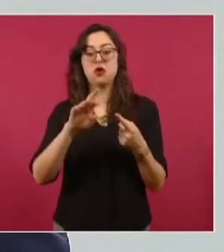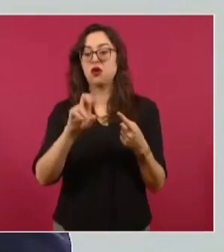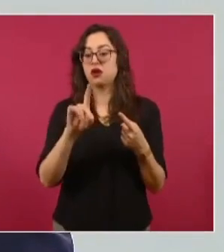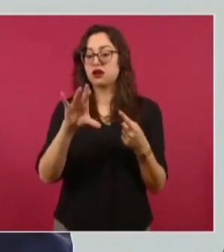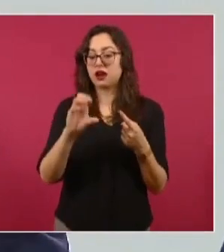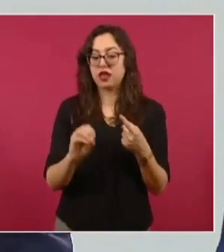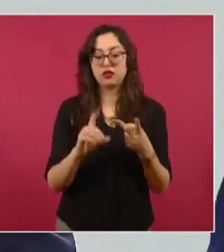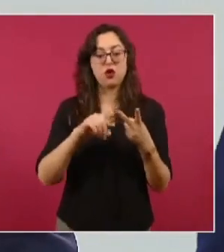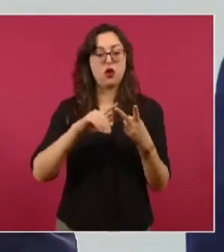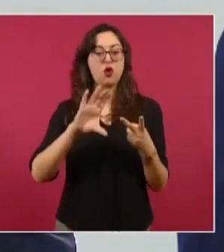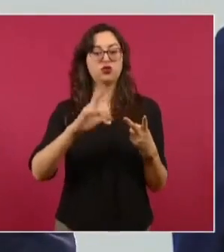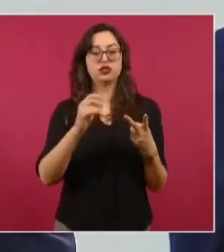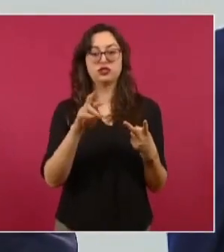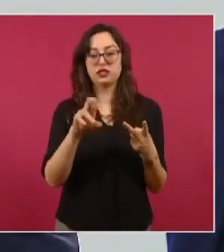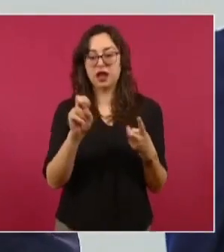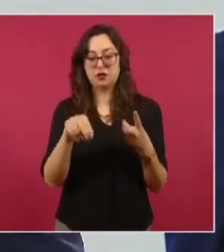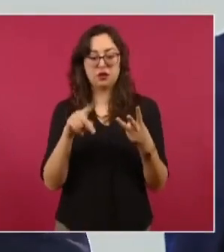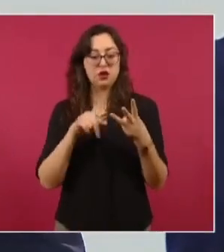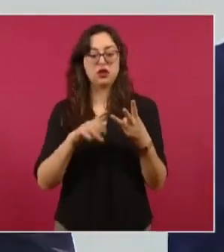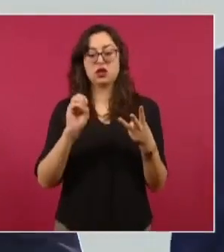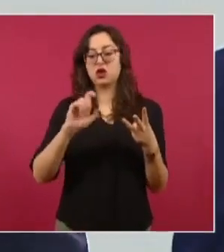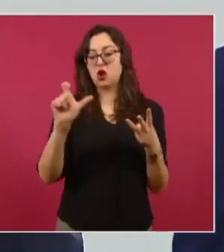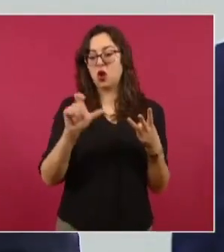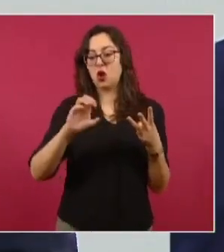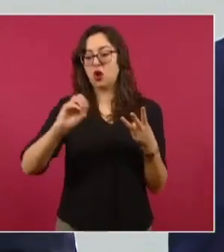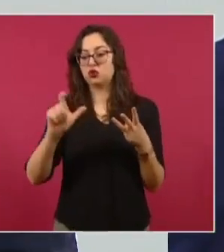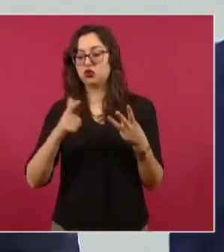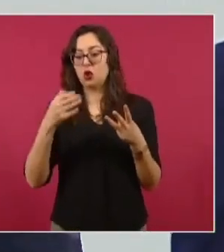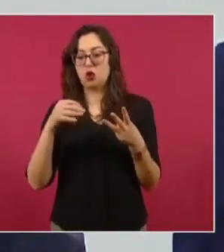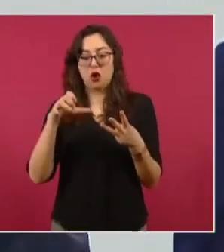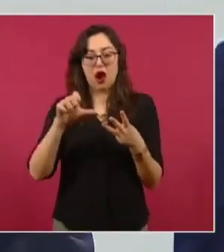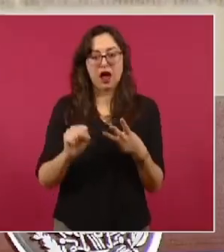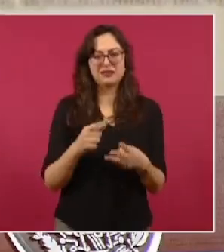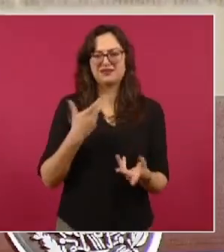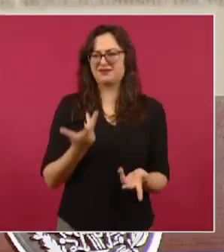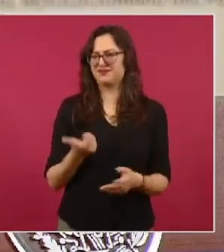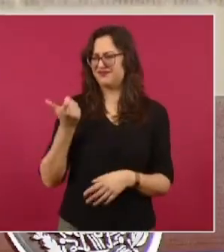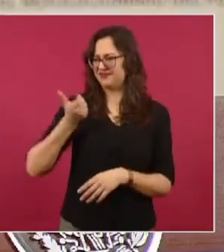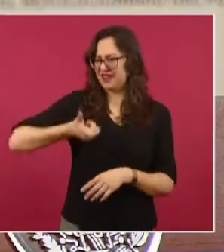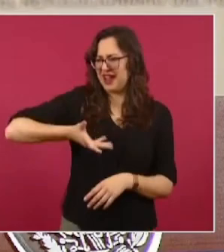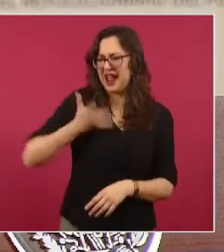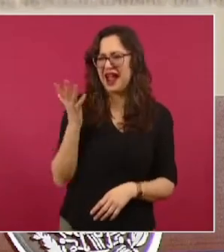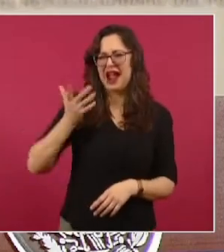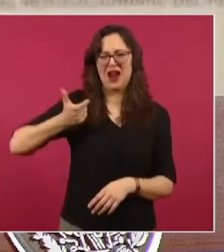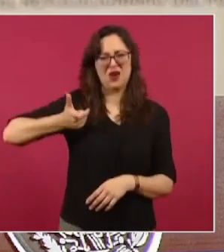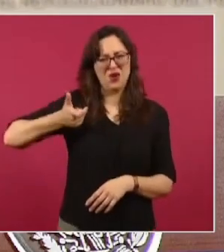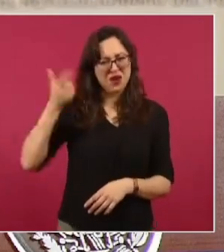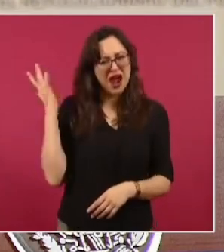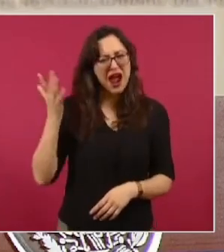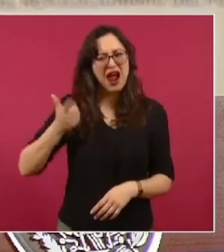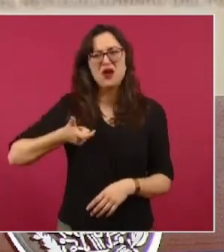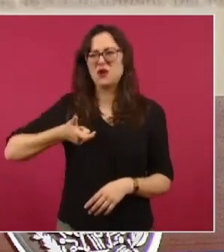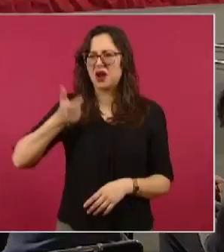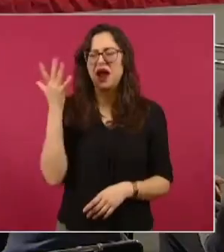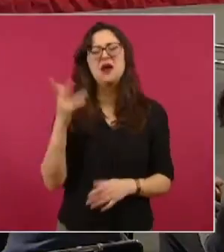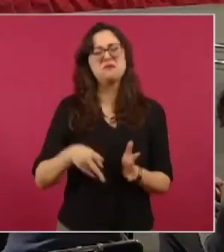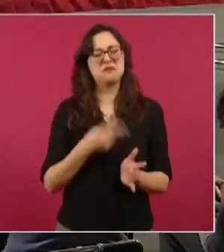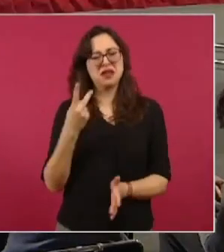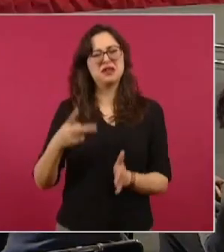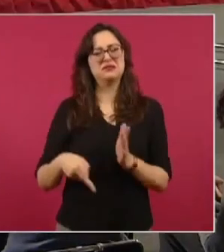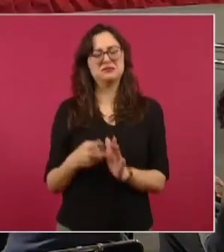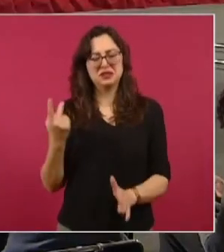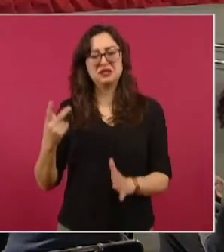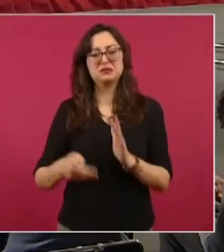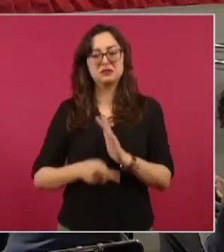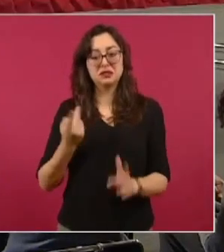ajuste pronto, porque siempre ha estado a media tabla. Ahora han dado peleando el 1, 2, 3 de los más careros. Mientras que